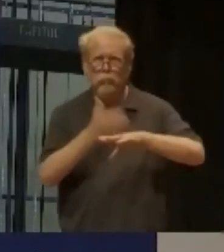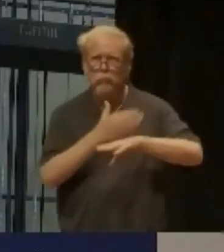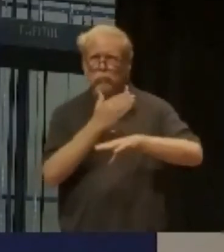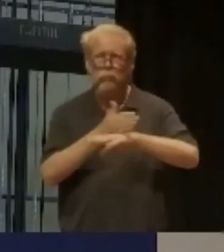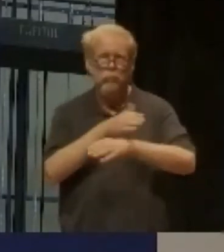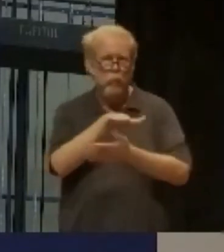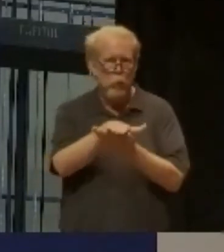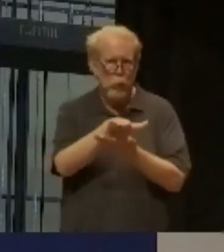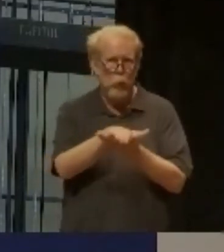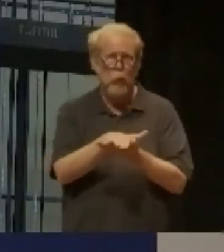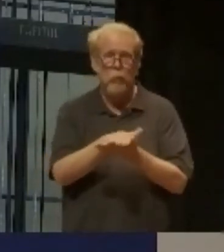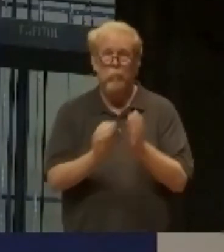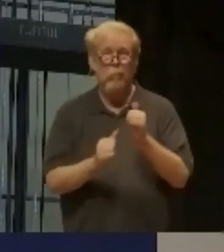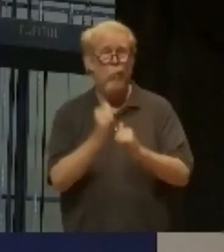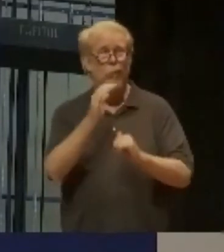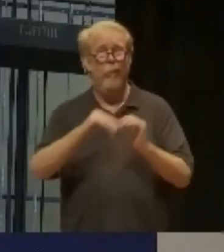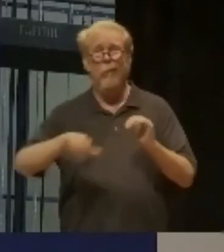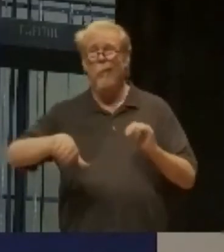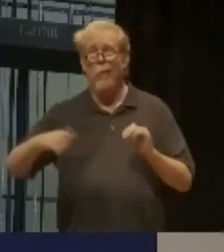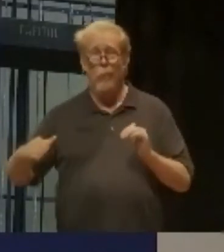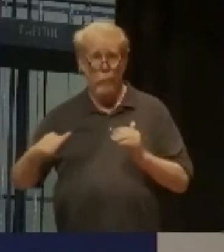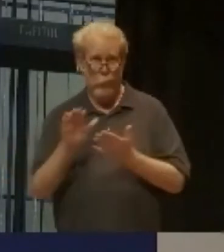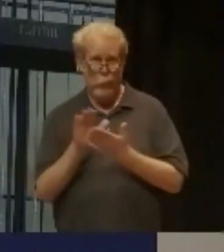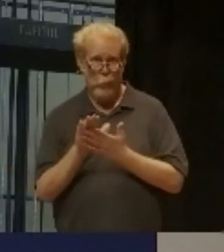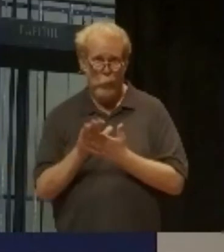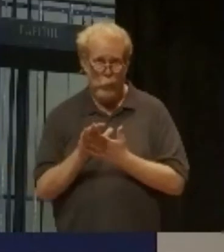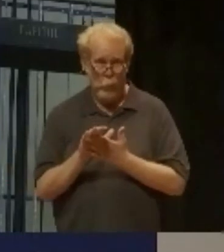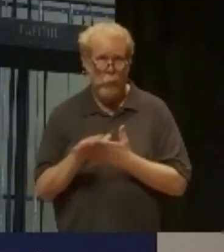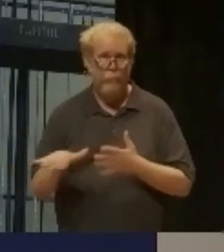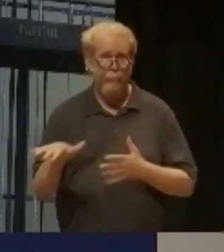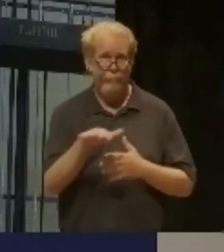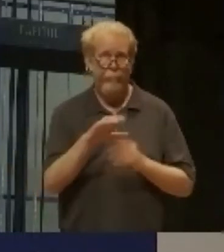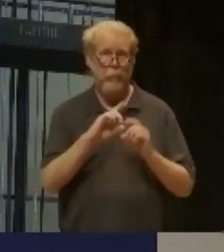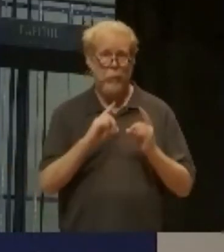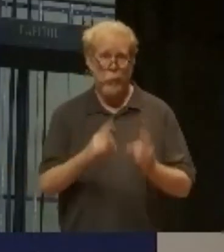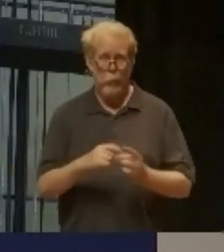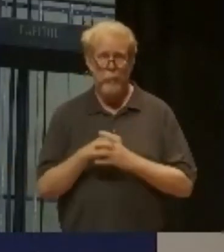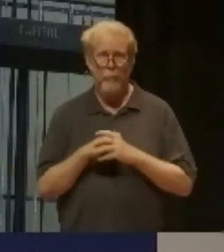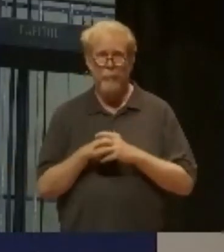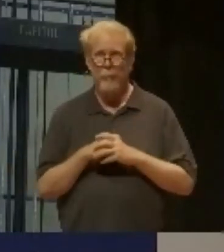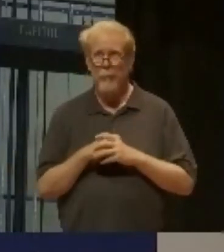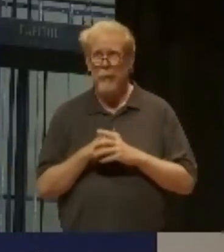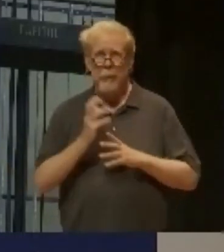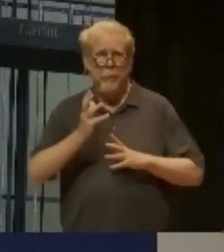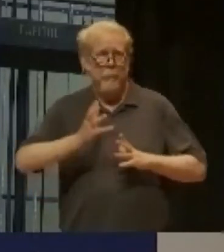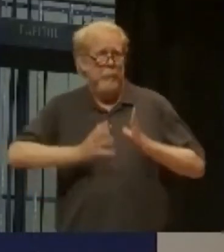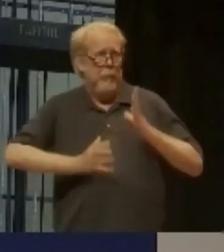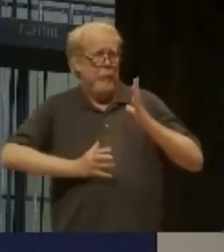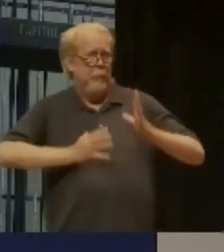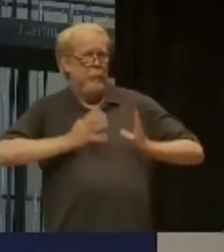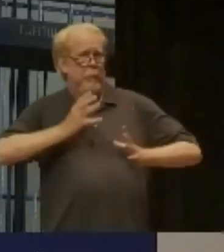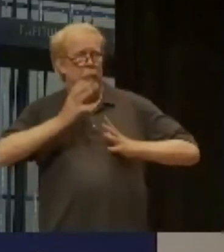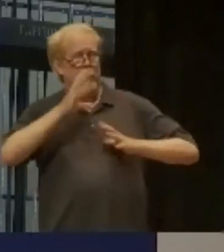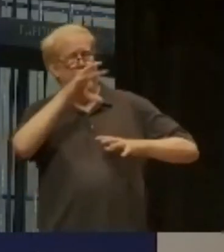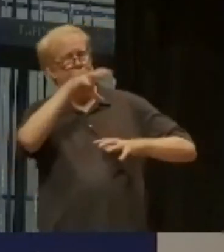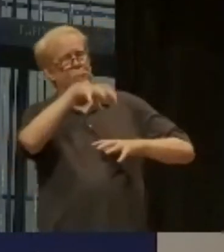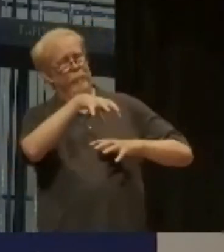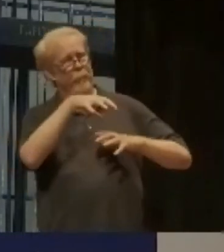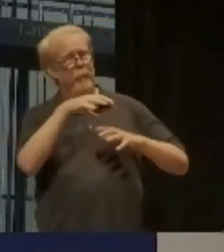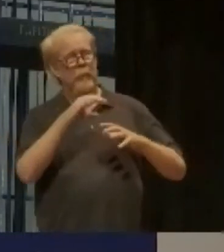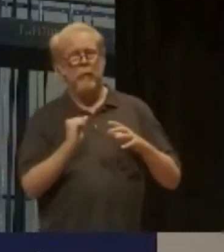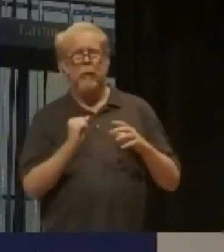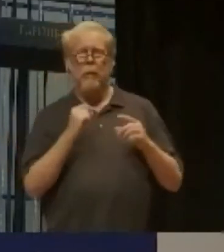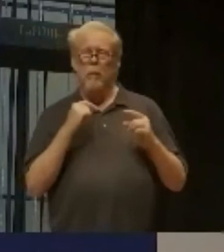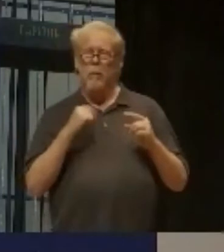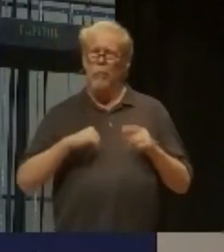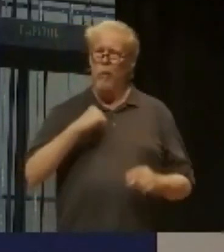$79 millones para una nueva escuela, más que cualquier otra escuela en el distrito. Unas instalaciones de primera línea